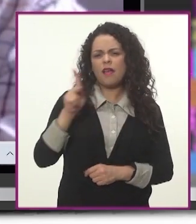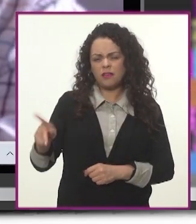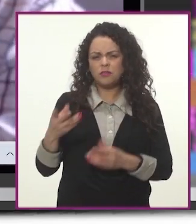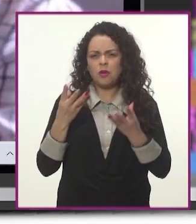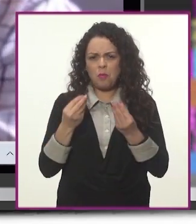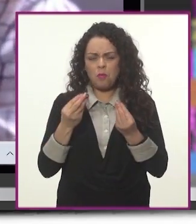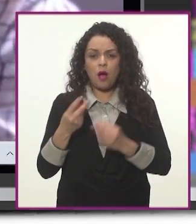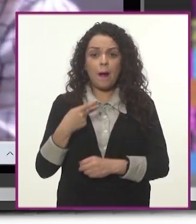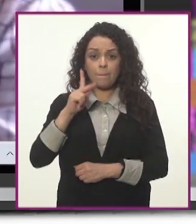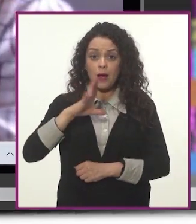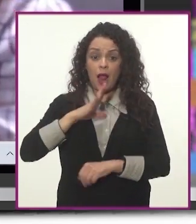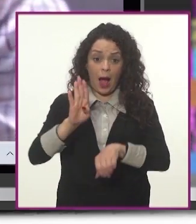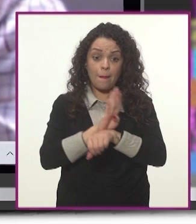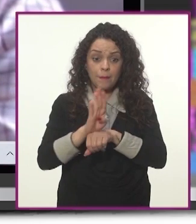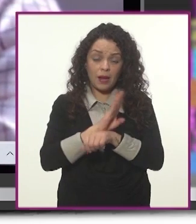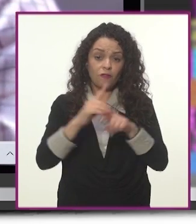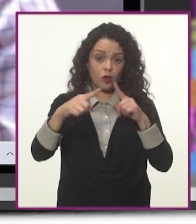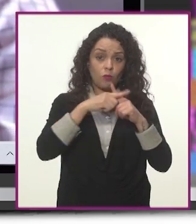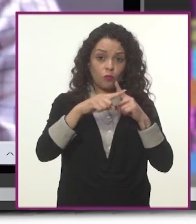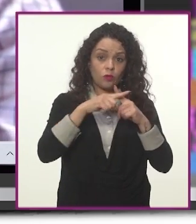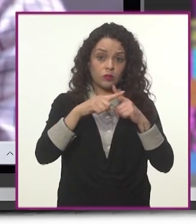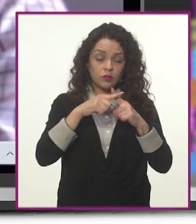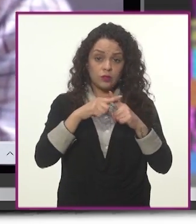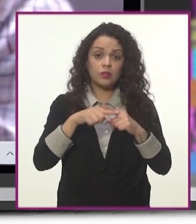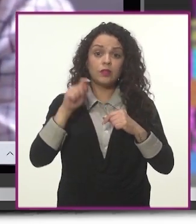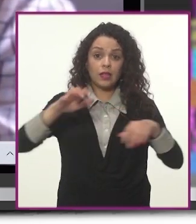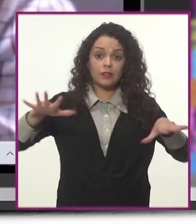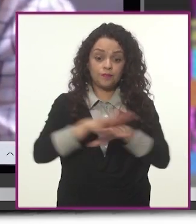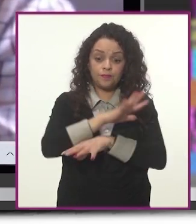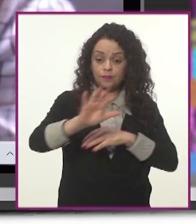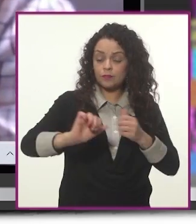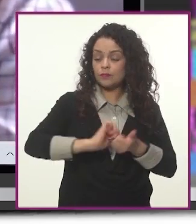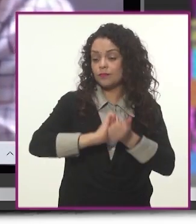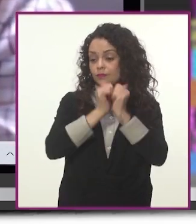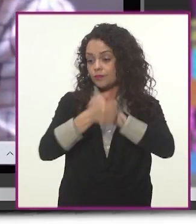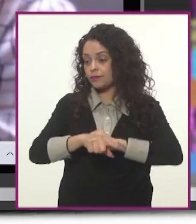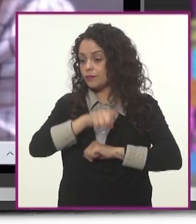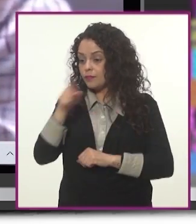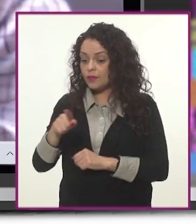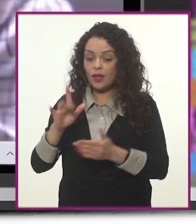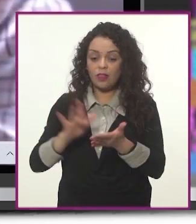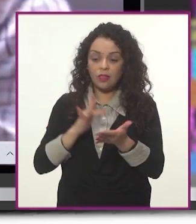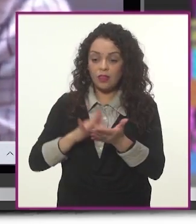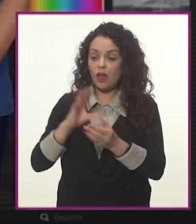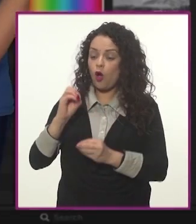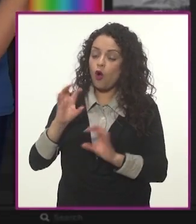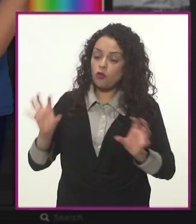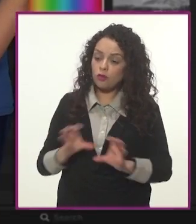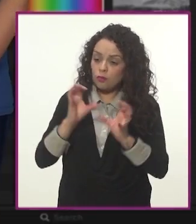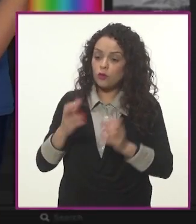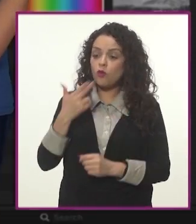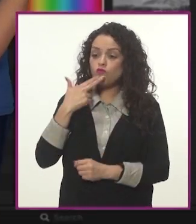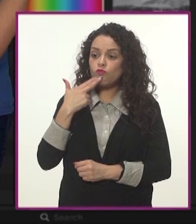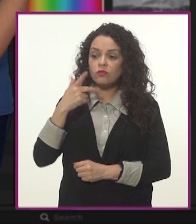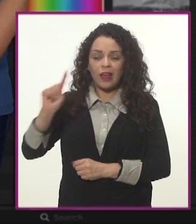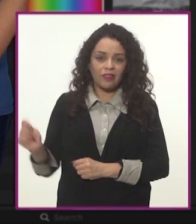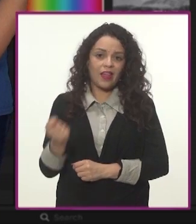algunas ventajas que se han perdido al pasar a la digitalización y a los sistemas computerizados, a los softwares. ¿Cuáles son los aspectos